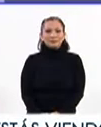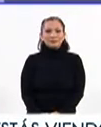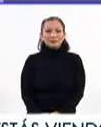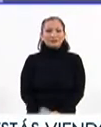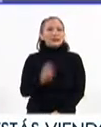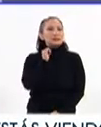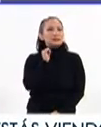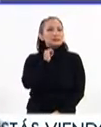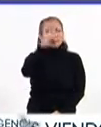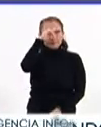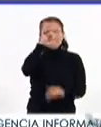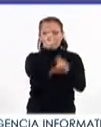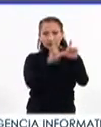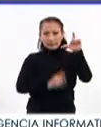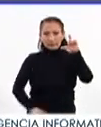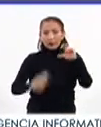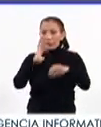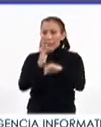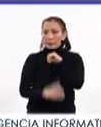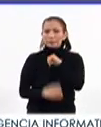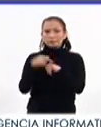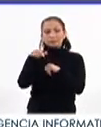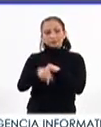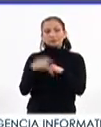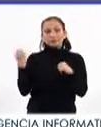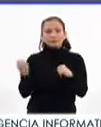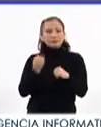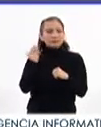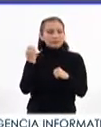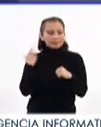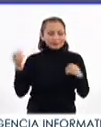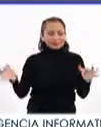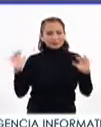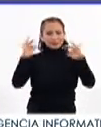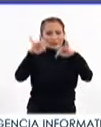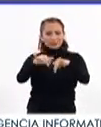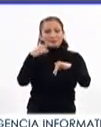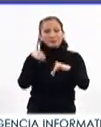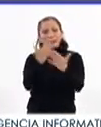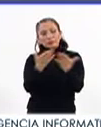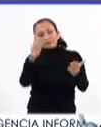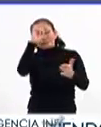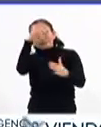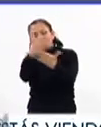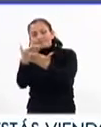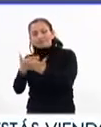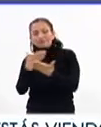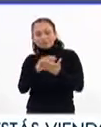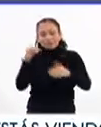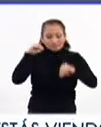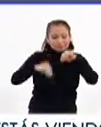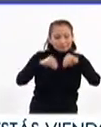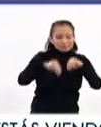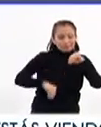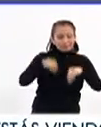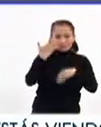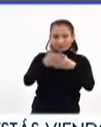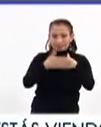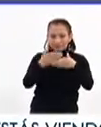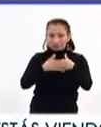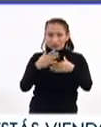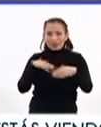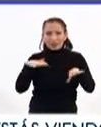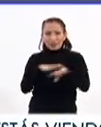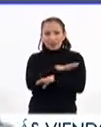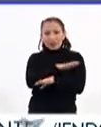El Senado de la República concluyeron ahí los foros que dieron apertura a las propuestas que conforman y que formarán parte